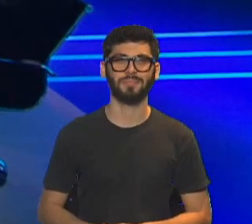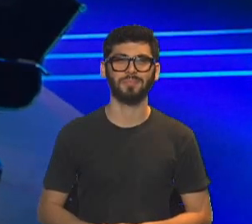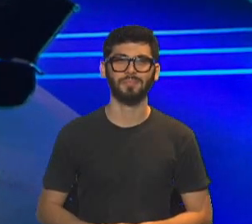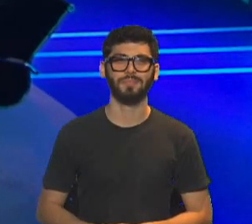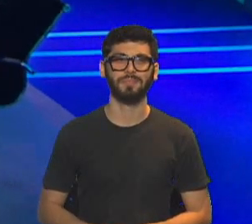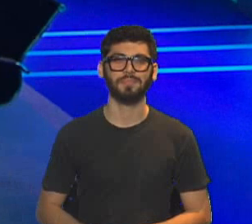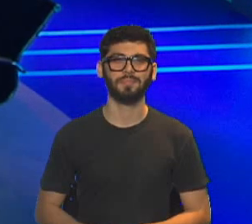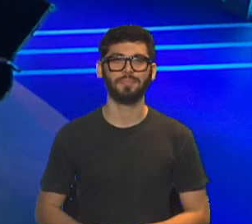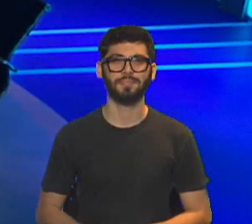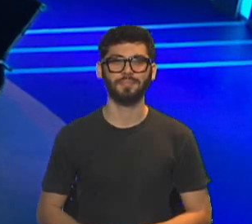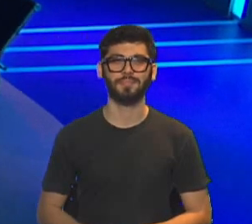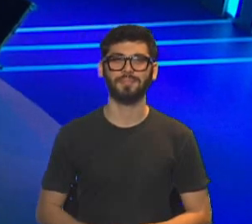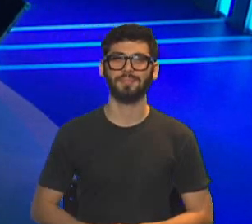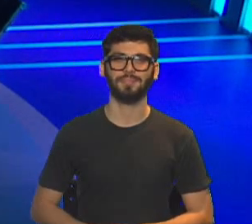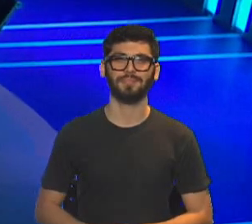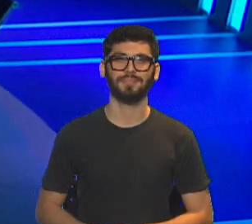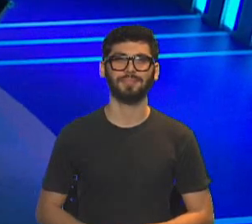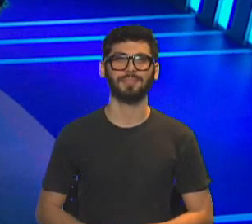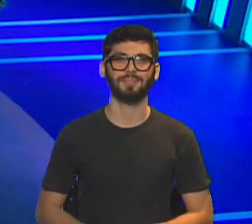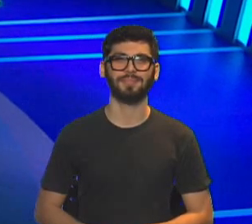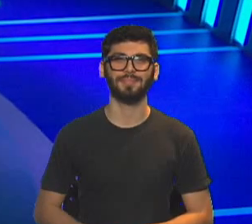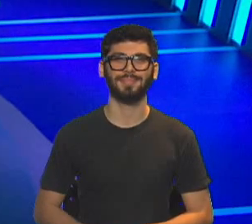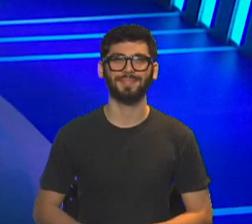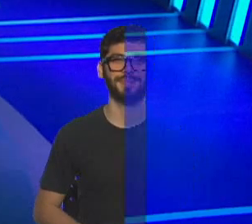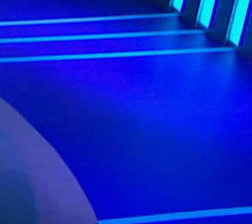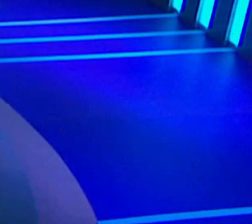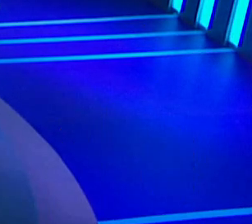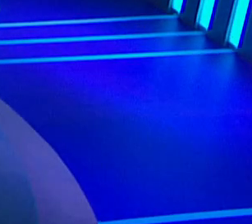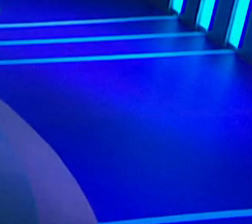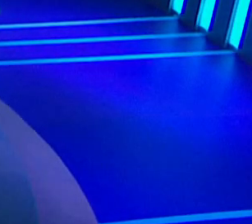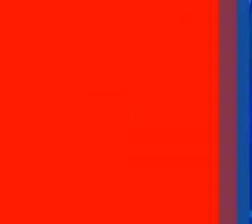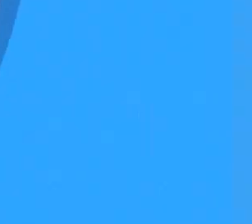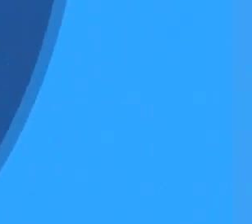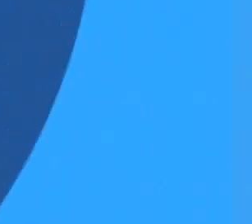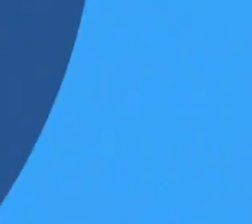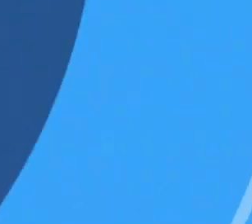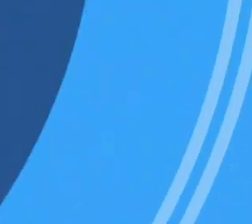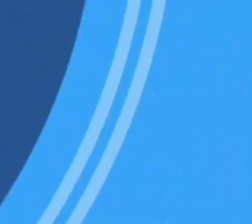cada provincia, en cada intendencia, se votan concejales, se votan diputados, que presenta cada una de las